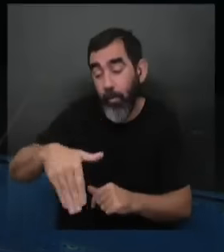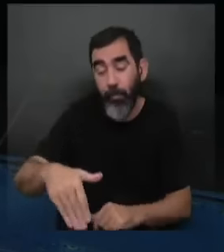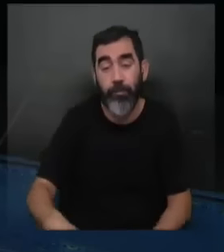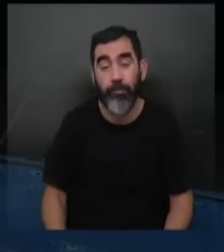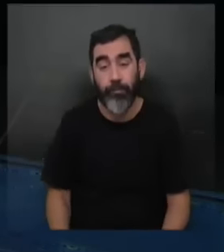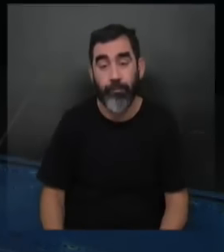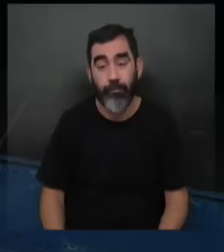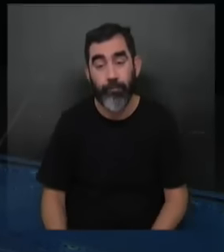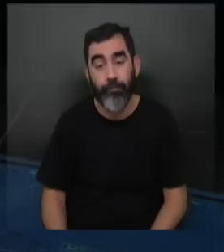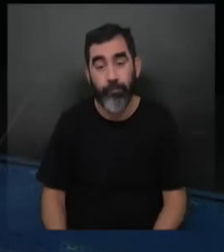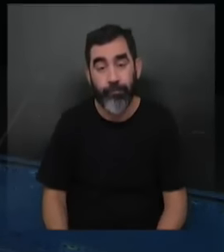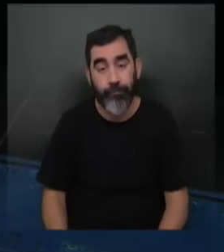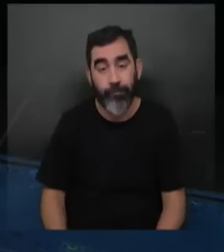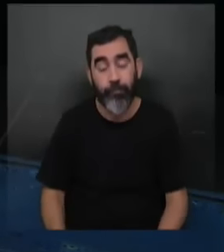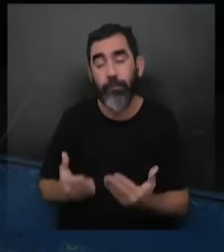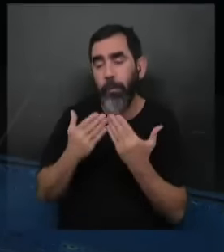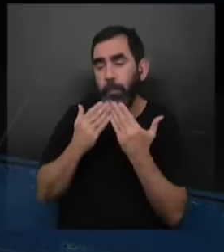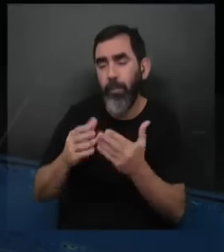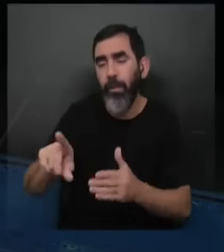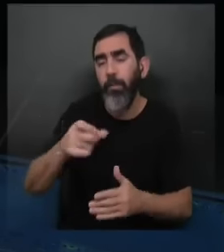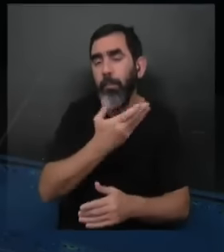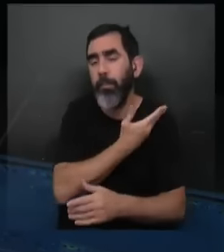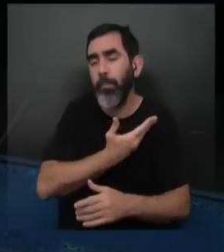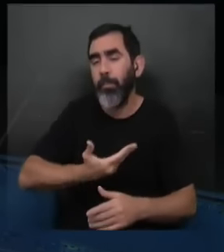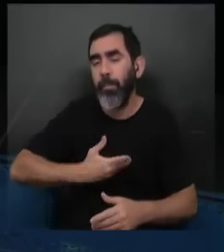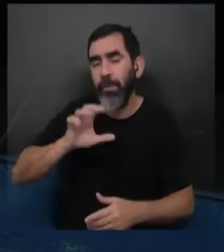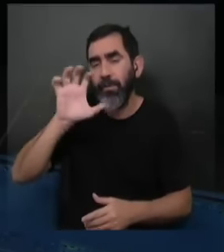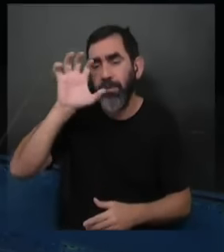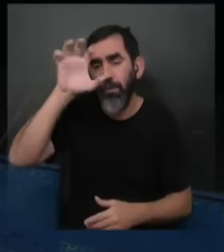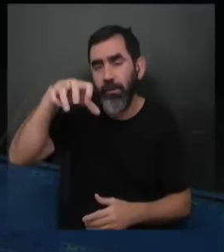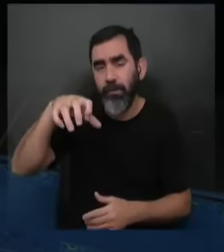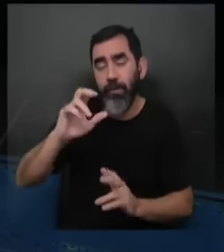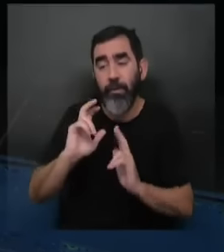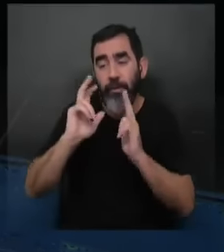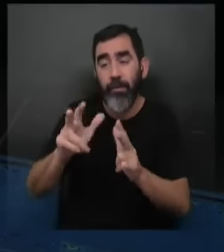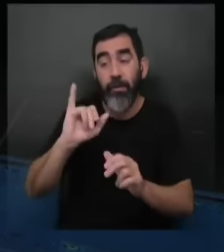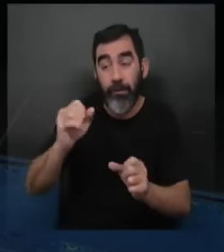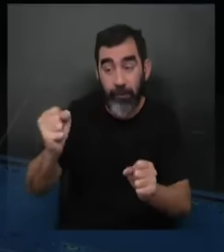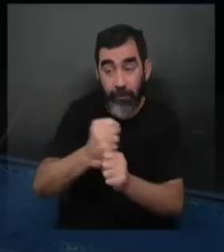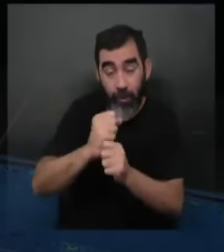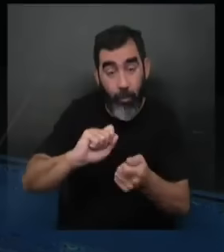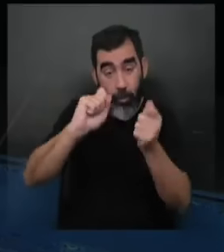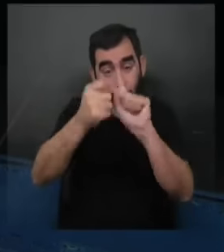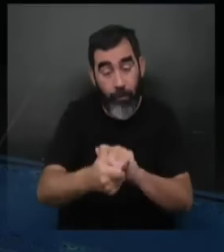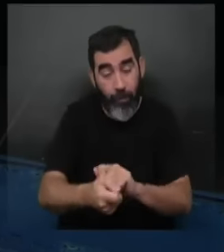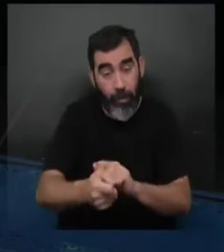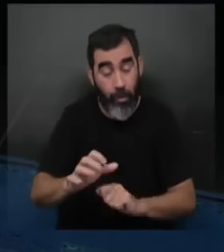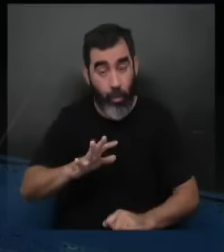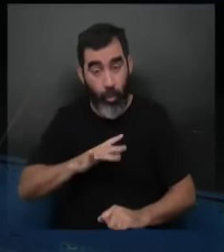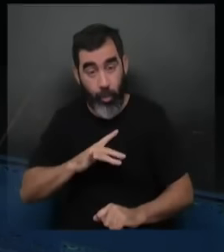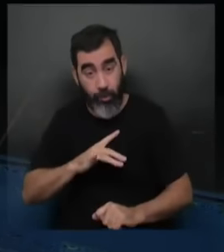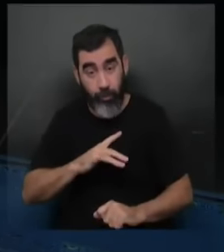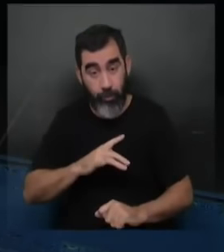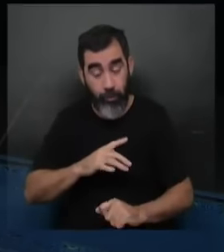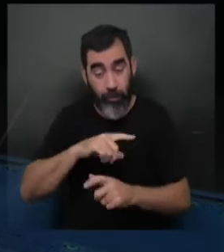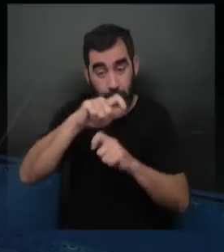Bueno sobre este tema fue consultado el expresidente de la República Julio mara sanguinetti que dijo que aprobarse la reforma previsional que